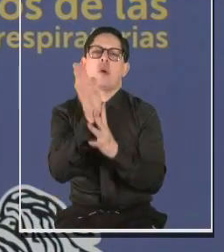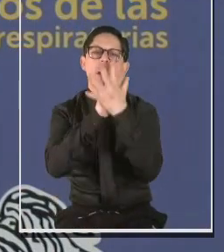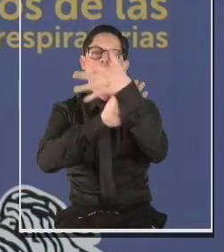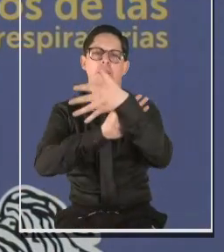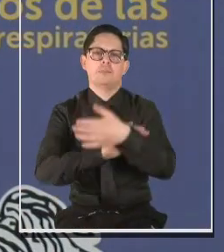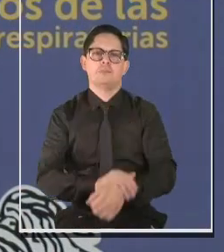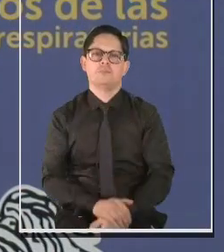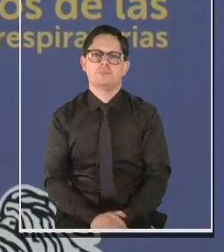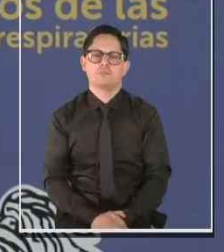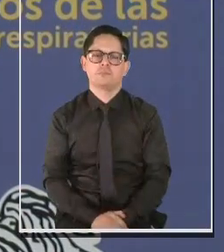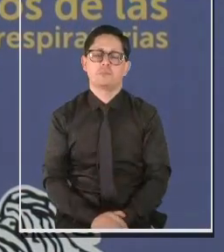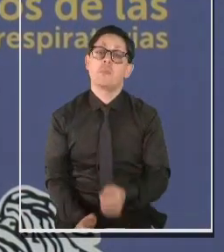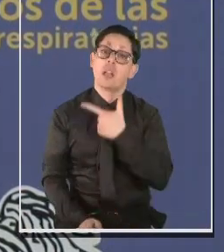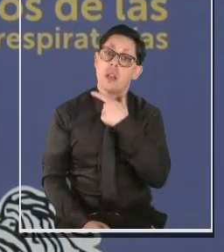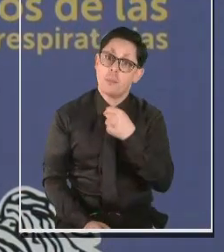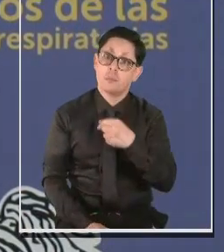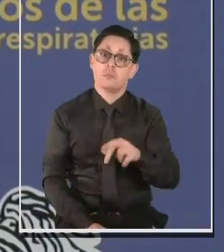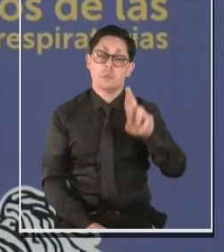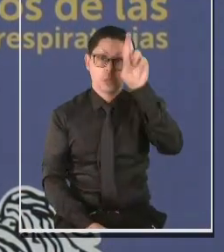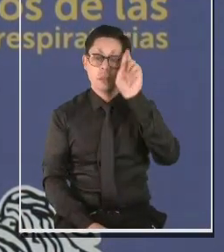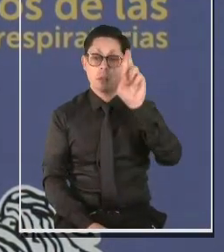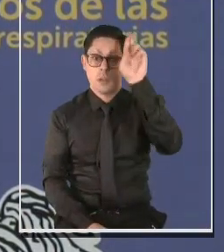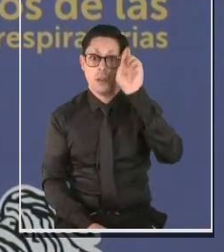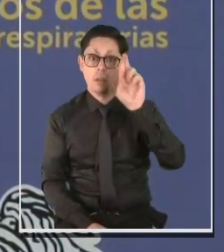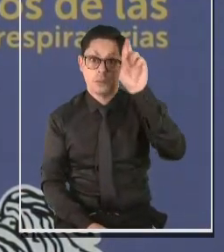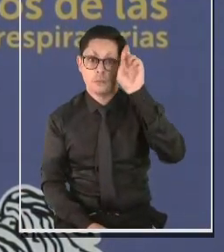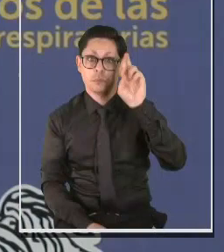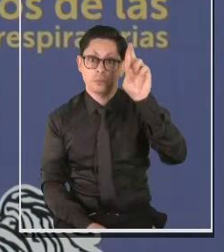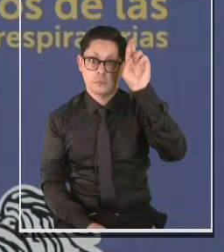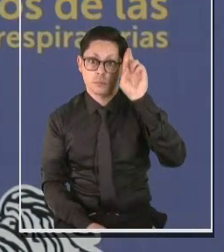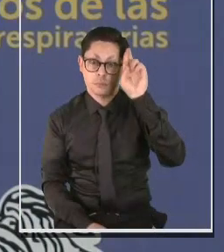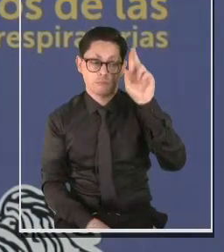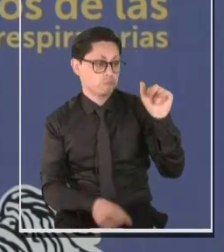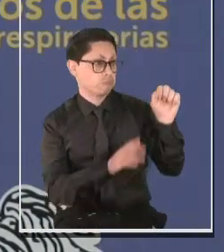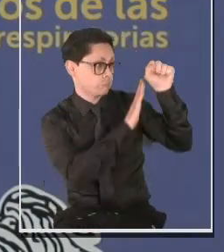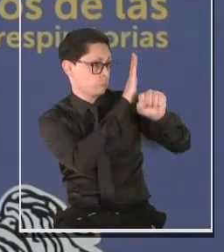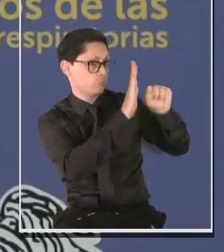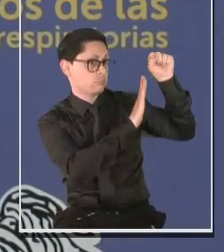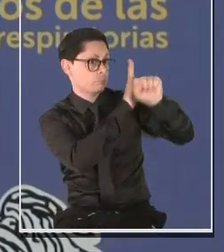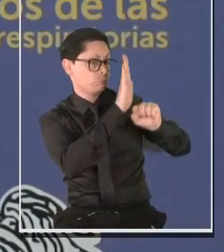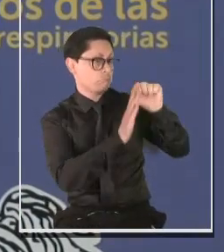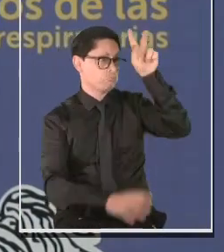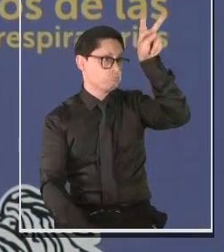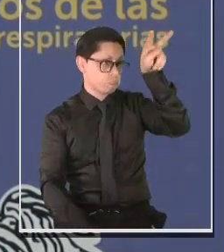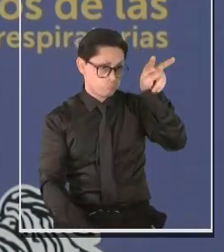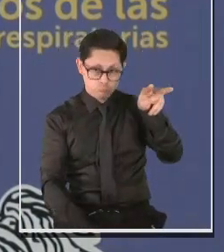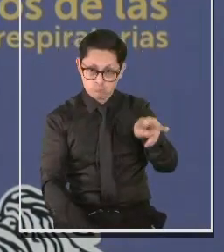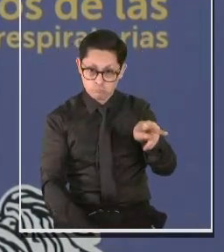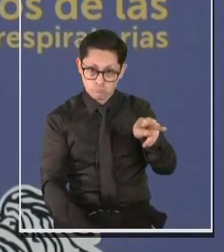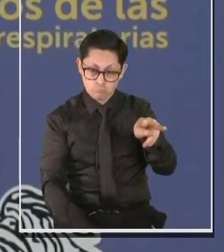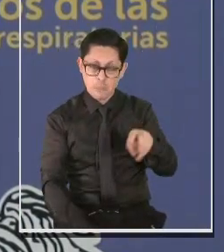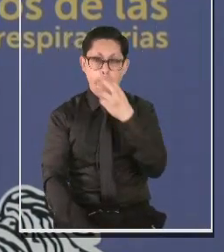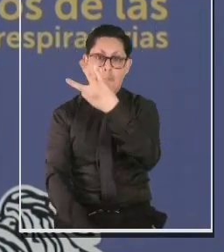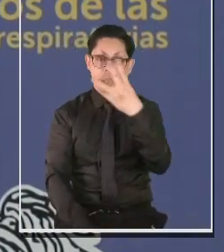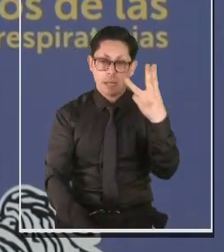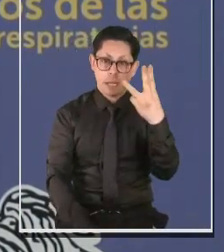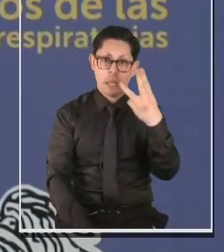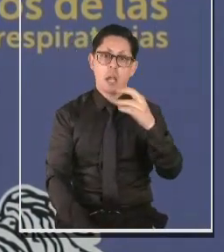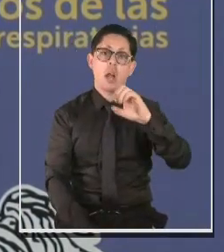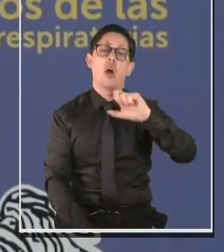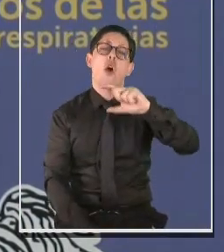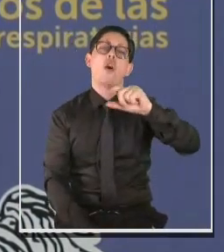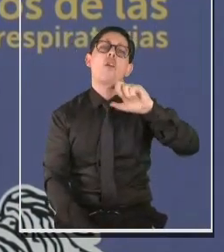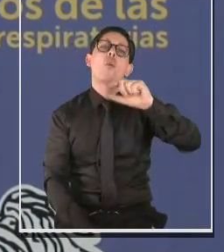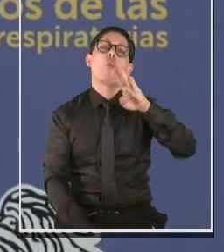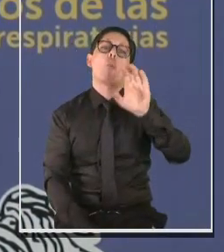queremos recordarles que el informe que acabamos de ver está disponible en la página web del Ministerio